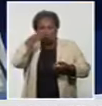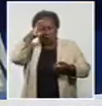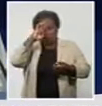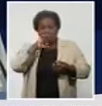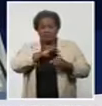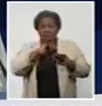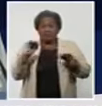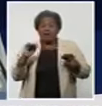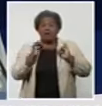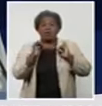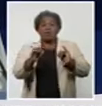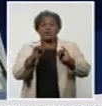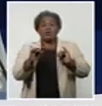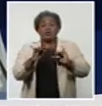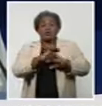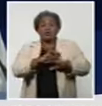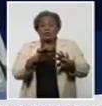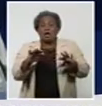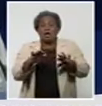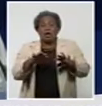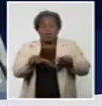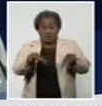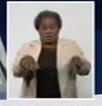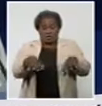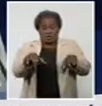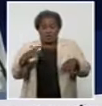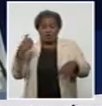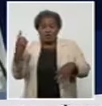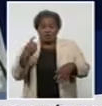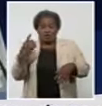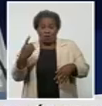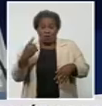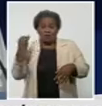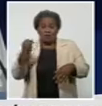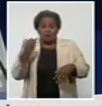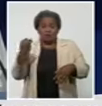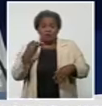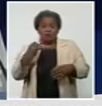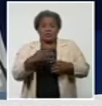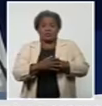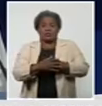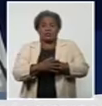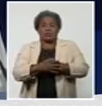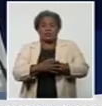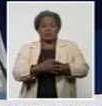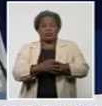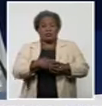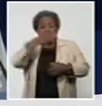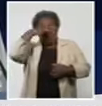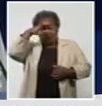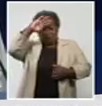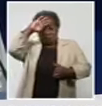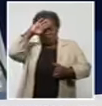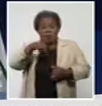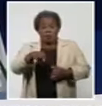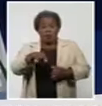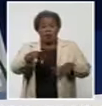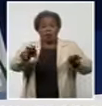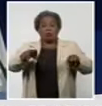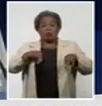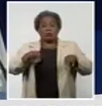nuestra información de la situación nacional, de la situación internacional. En Cuba se siguen adoptando cada vez más